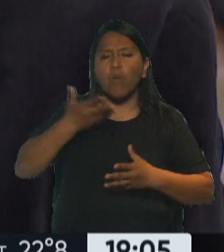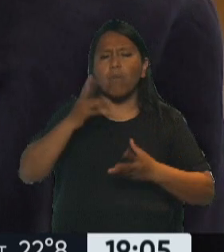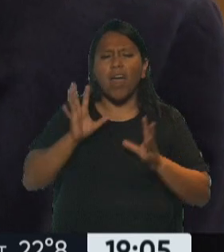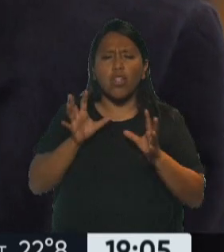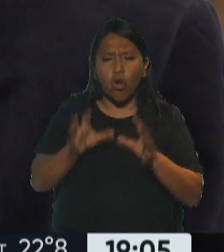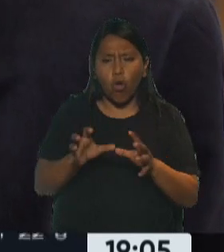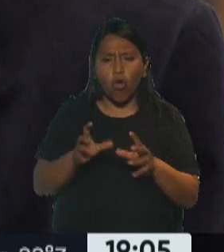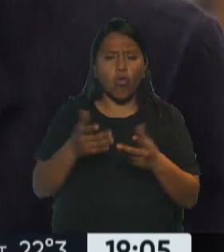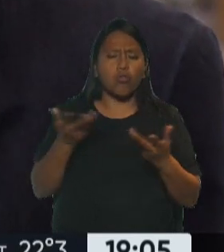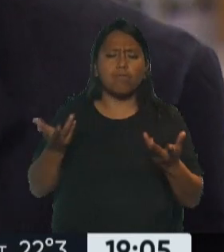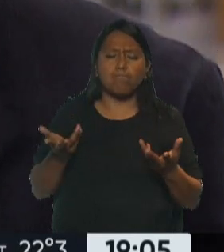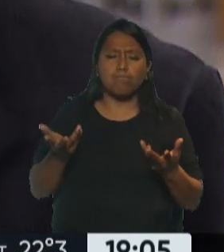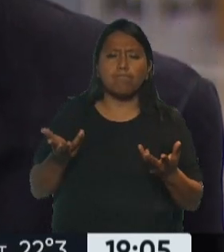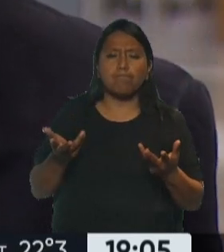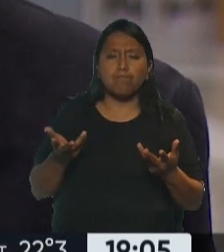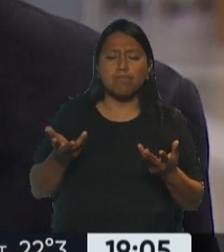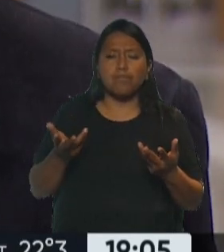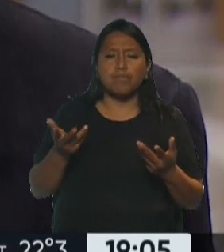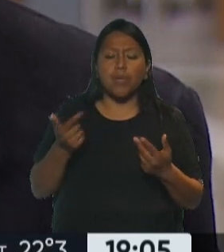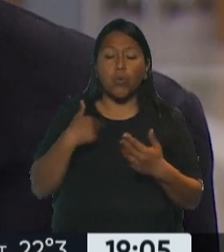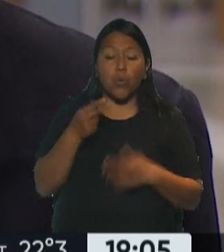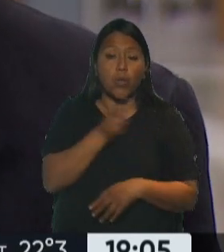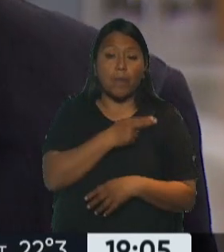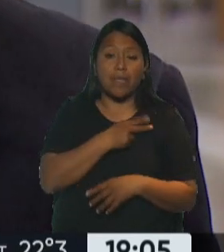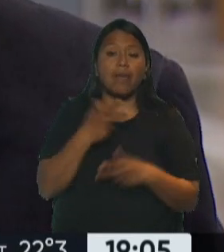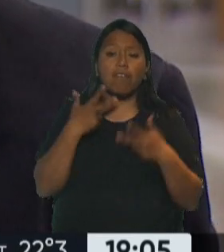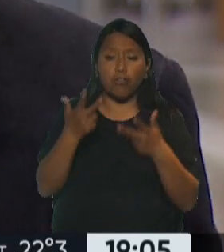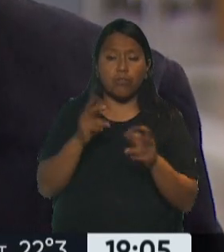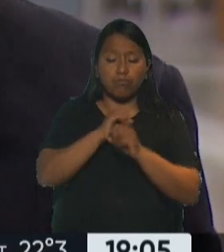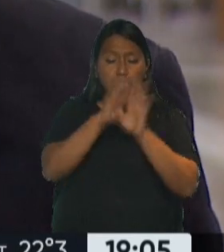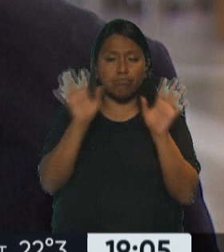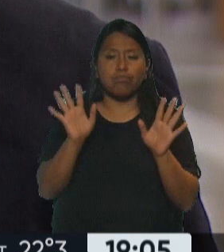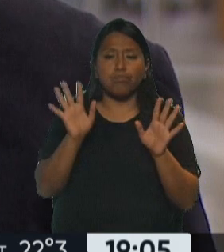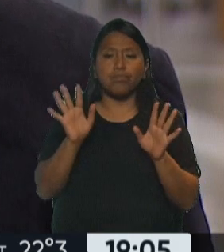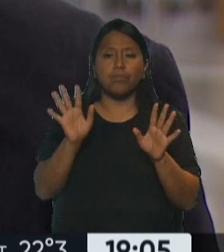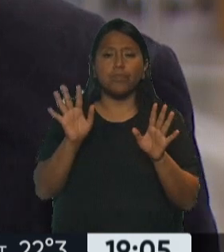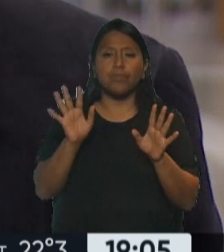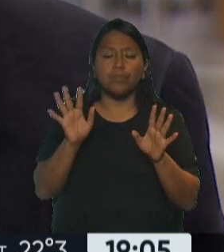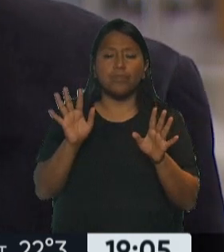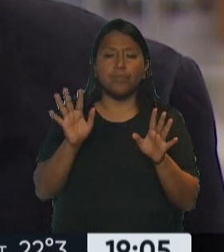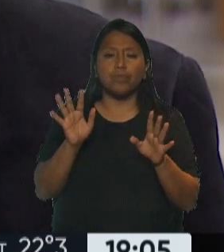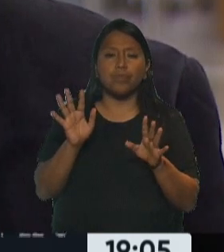que cuando, digamos, tengo, digamos, uno de mis jefes lo dice muy claramente, es como